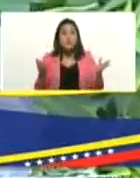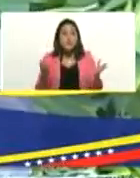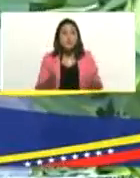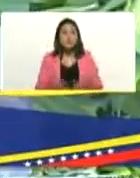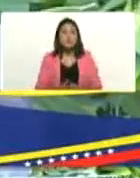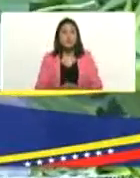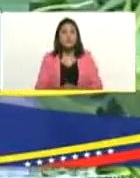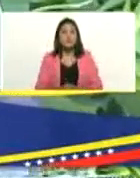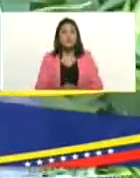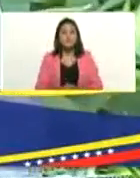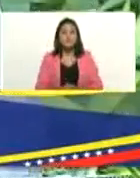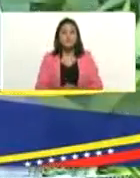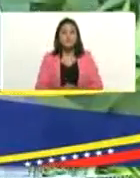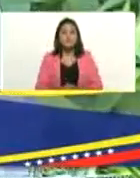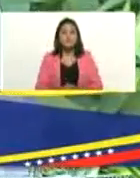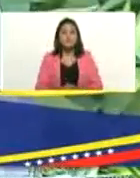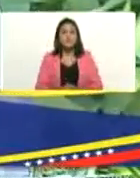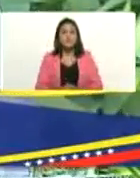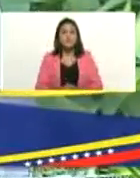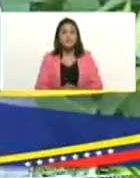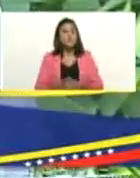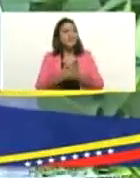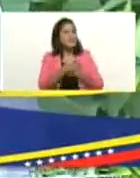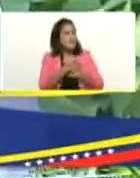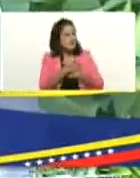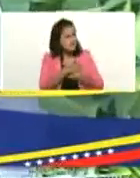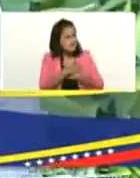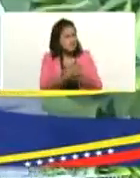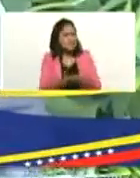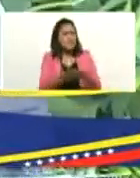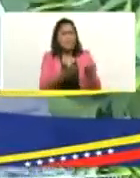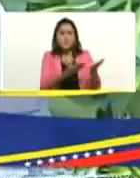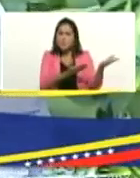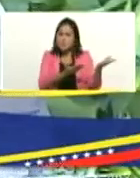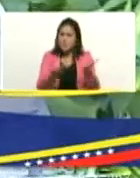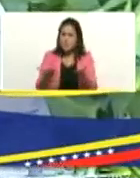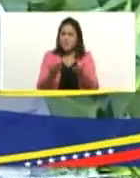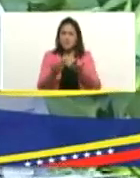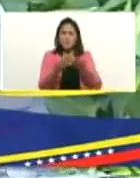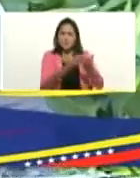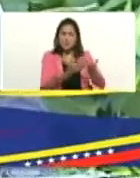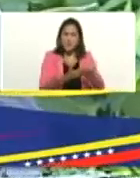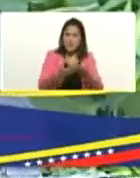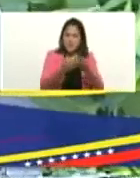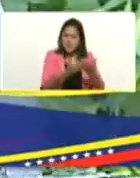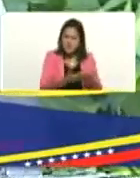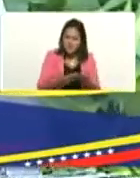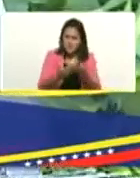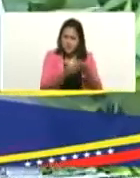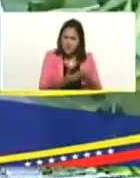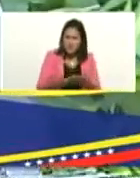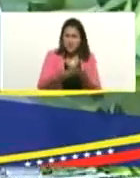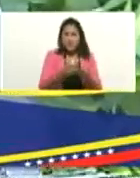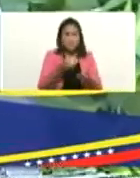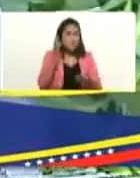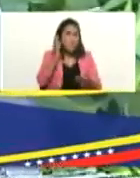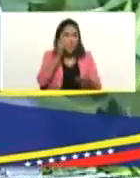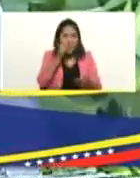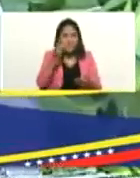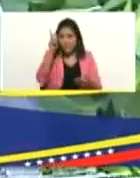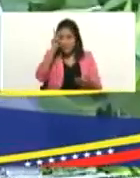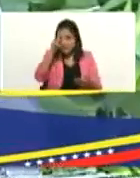a la población estudiantil, a los estudiantes, a las estudiantes, a los profesores, a las